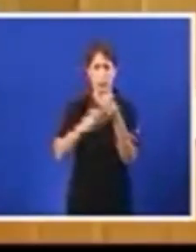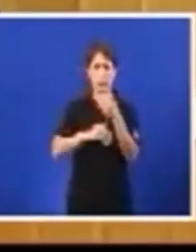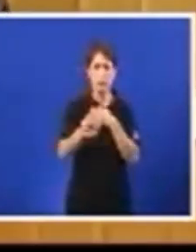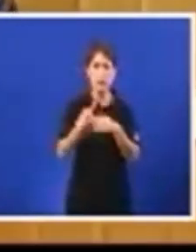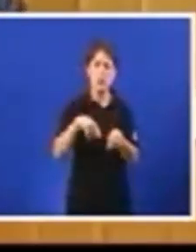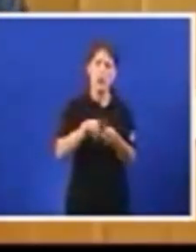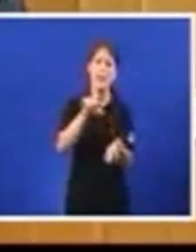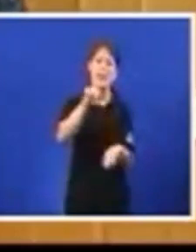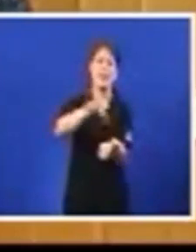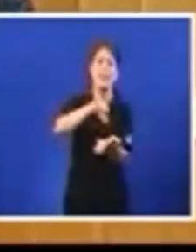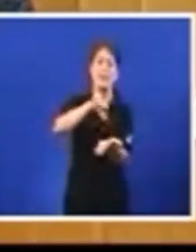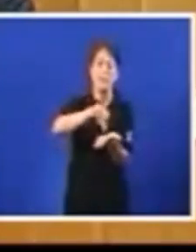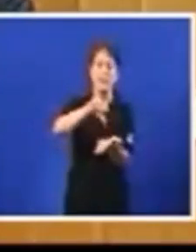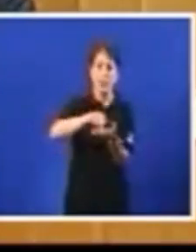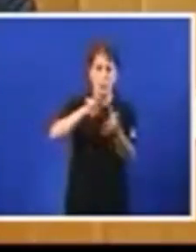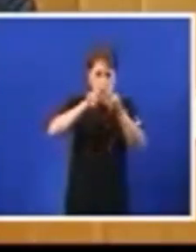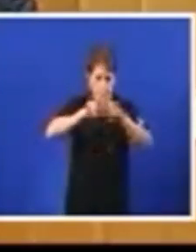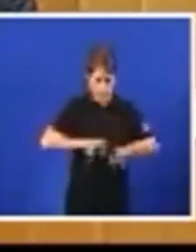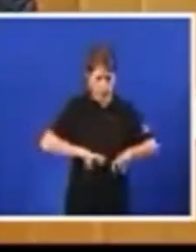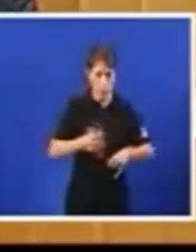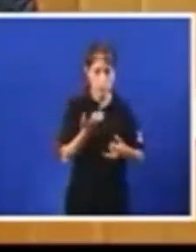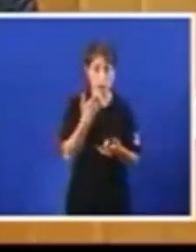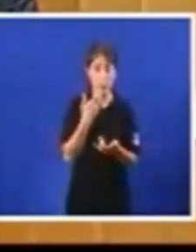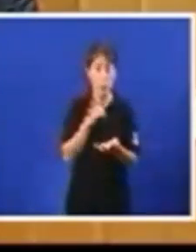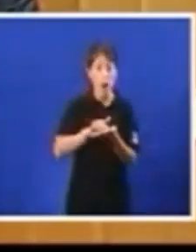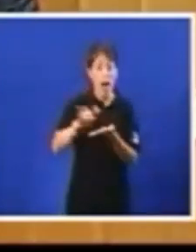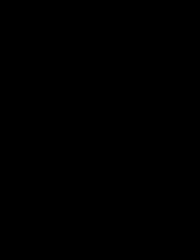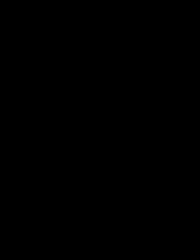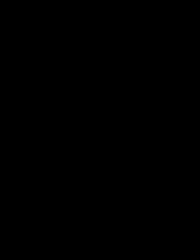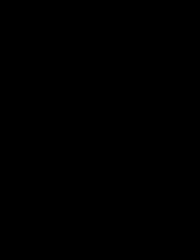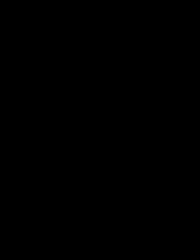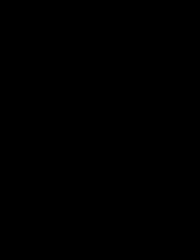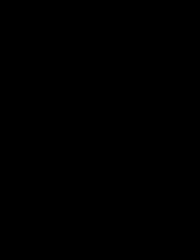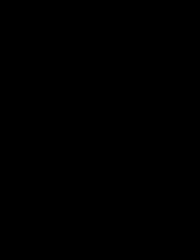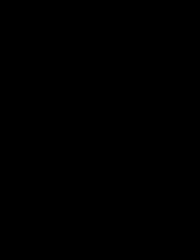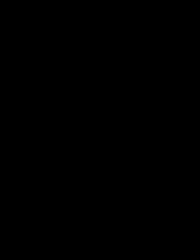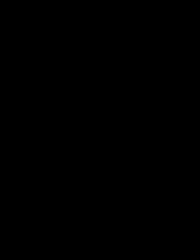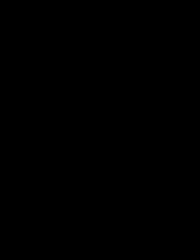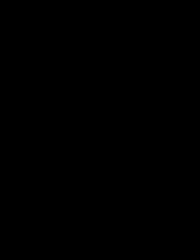de investigación do potencial de aviones no tripulados para uso civil.